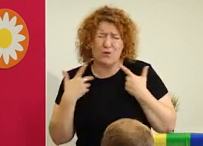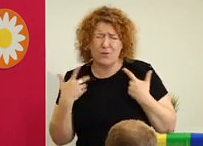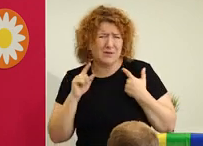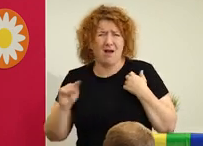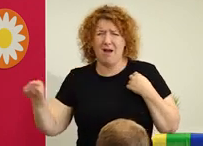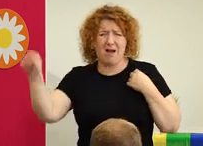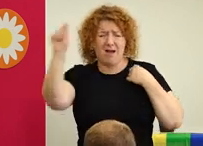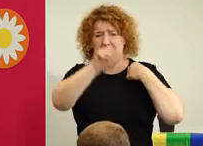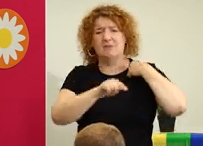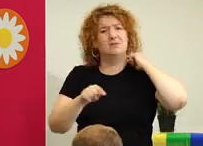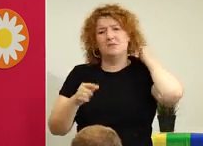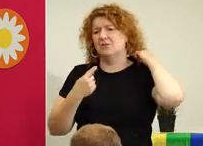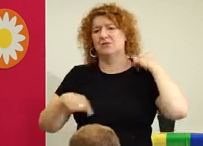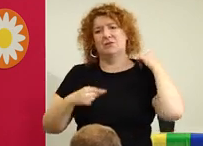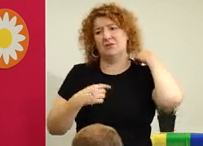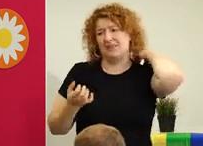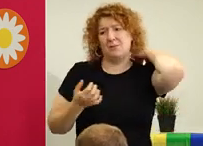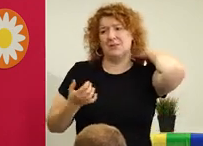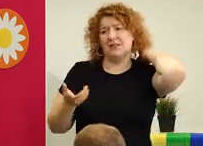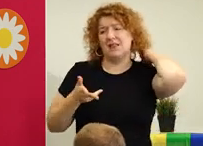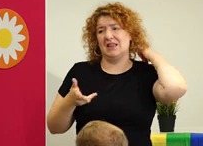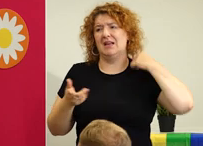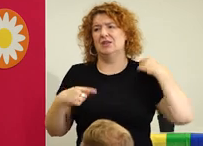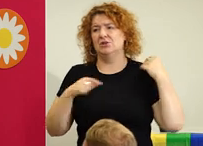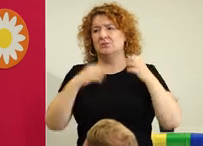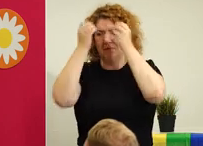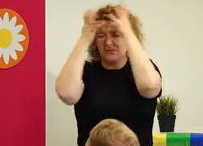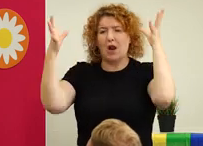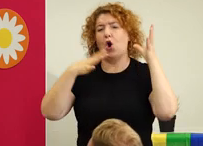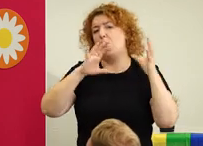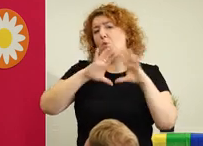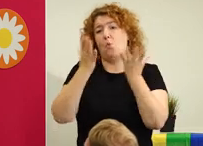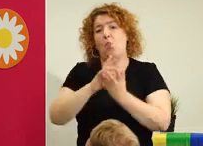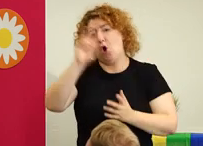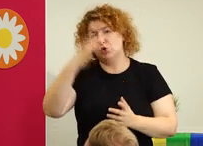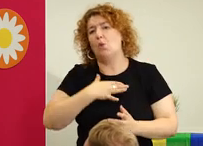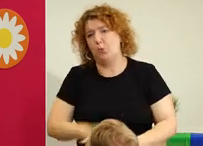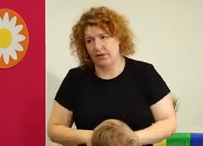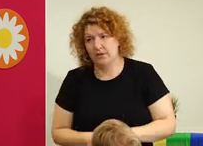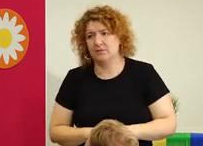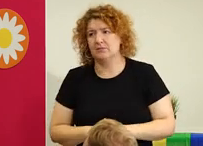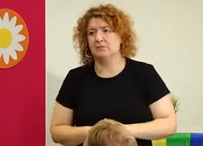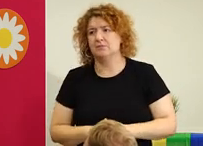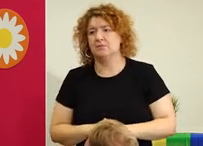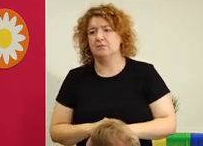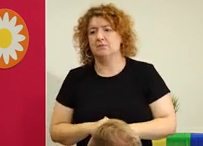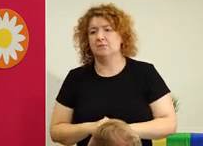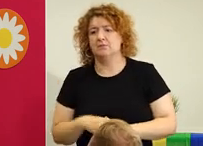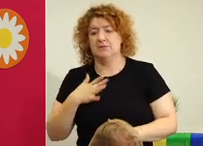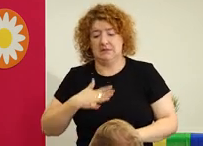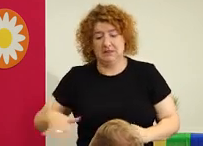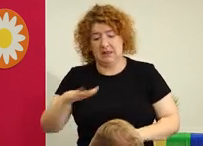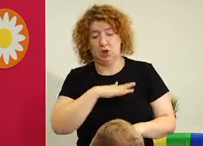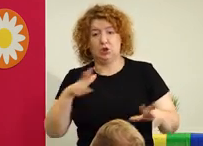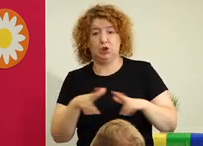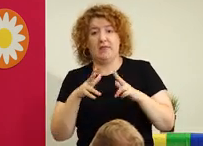muchísimas personas y tenemos el derecho de soñar con otro mundo posible. Si hay personas en nuestra